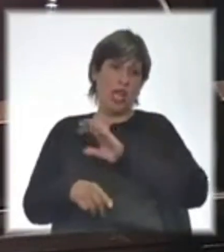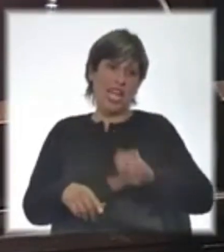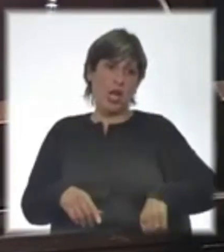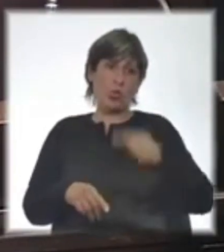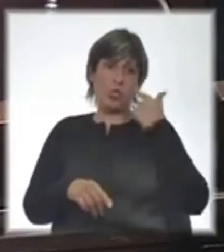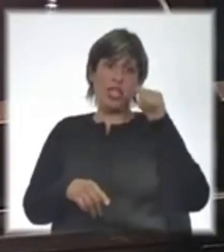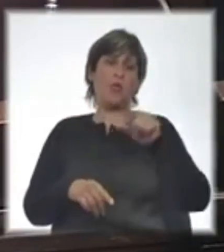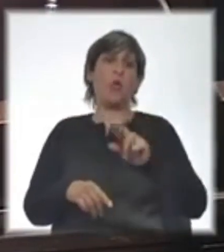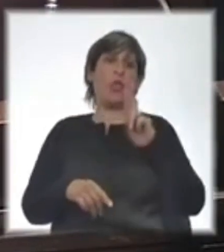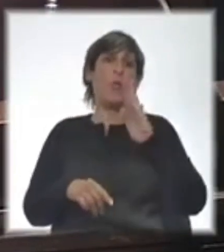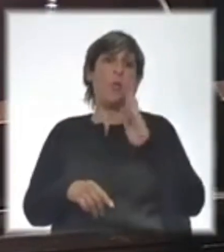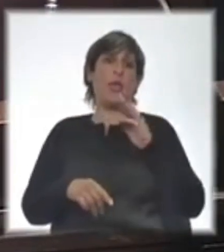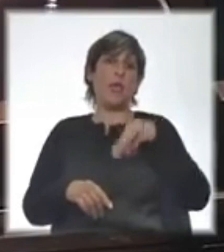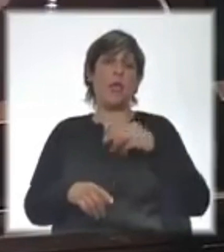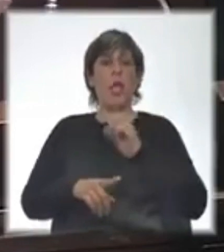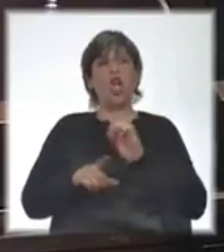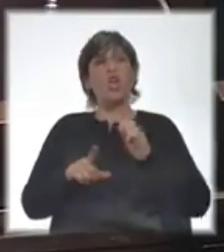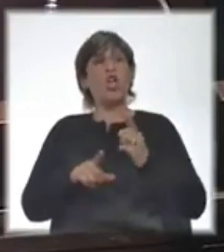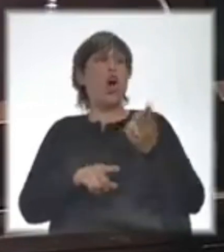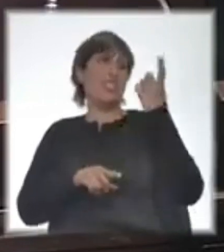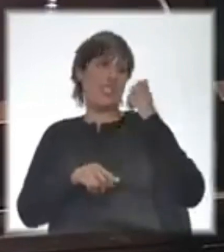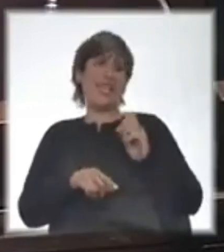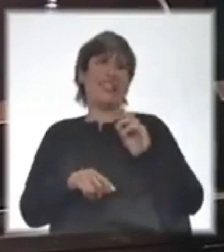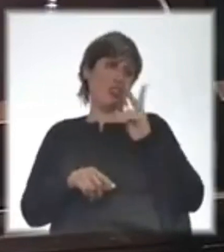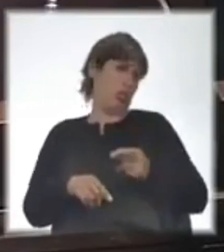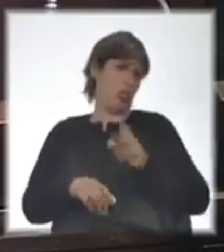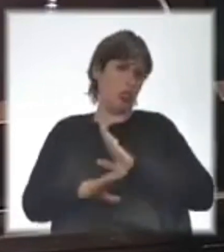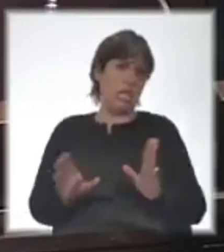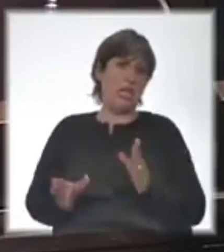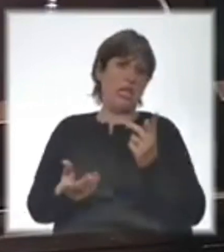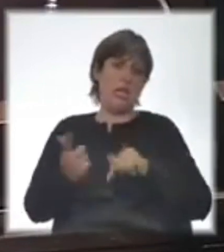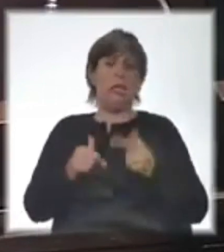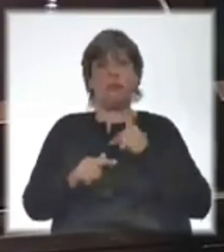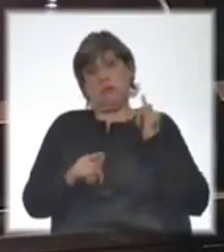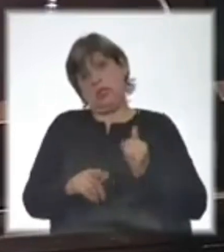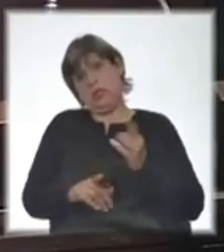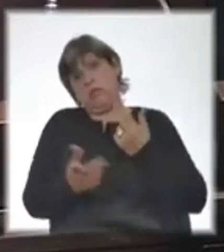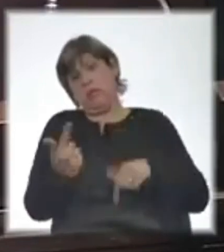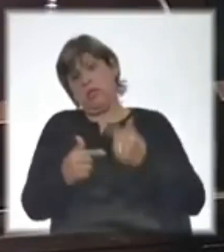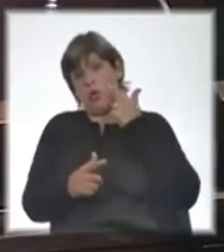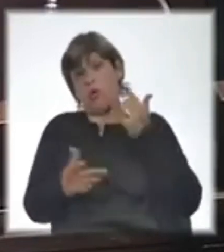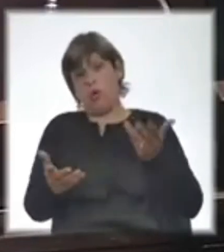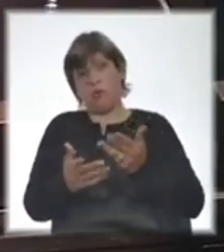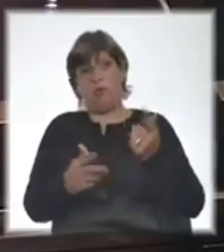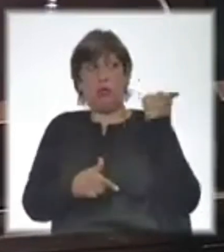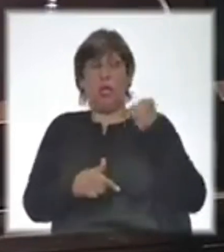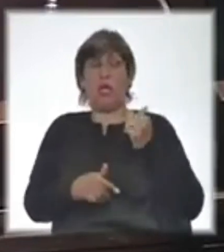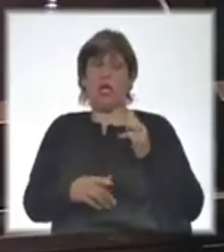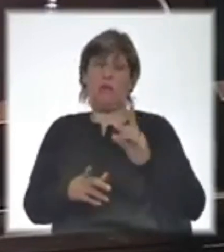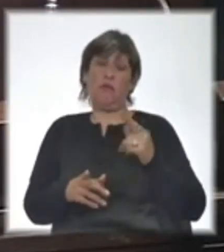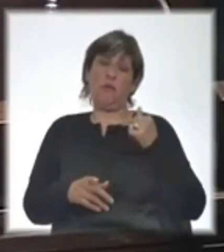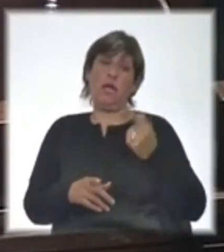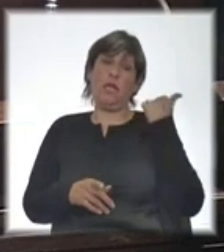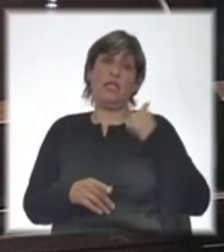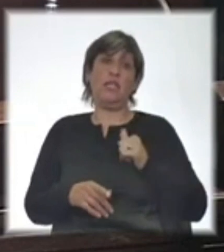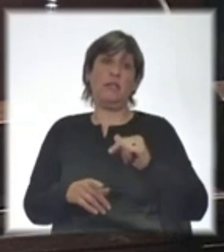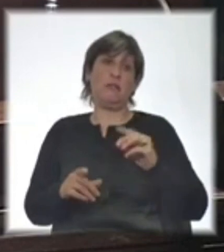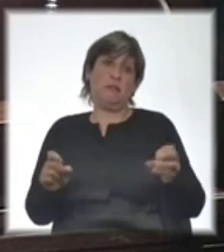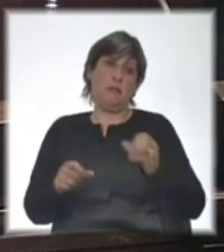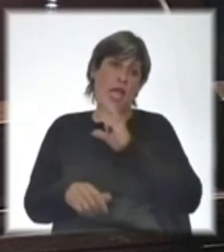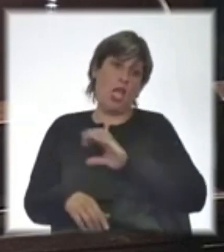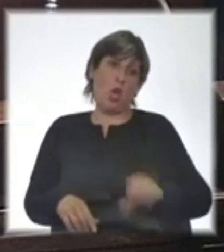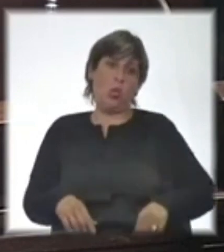Entonces si me dicen, no, renuncié ayer, bueno, habrá renunciado ayer, pero según la información que hay, es un ejecutivo de UPM.